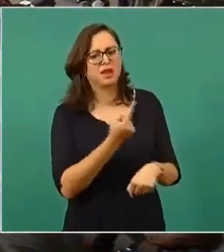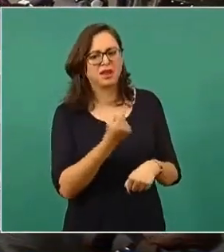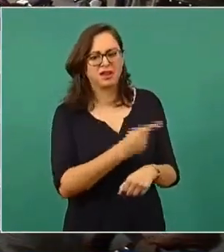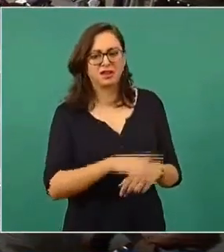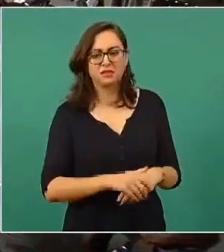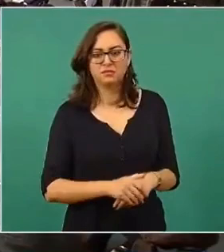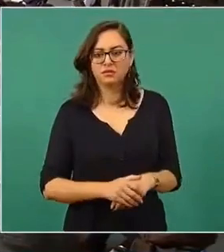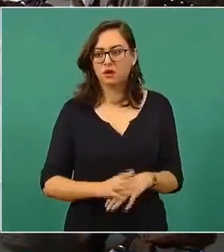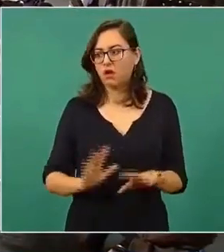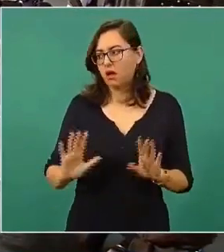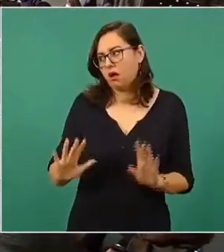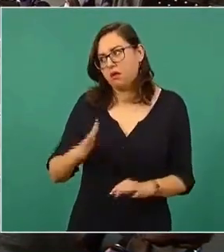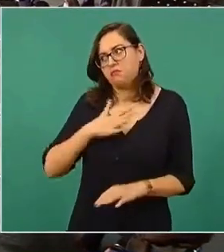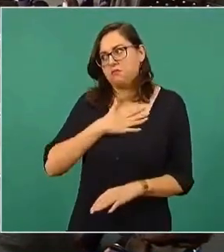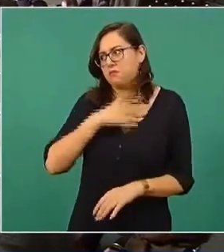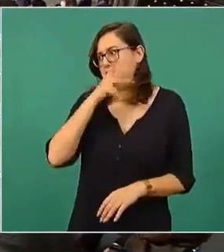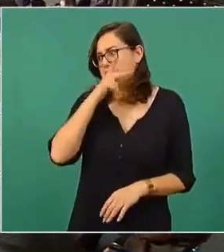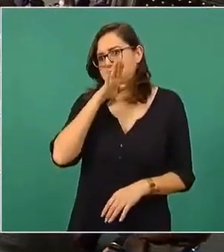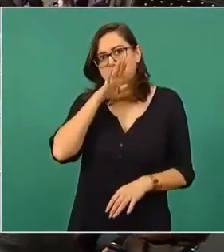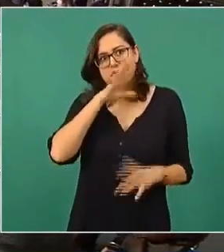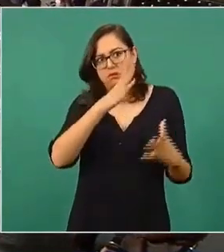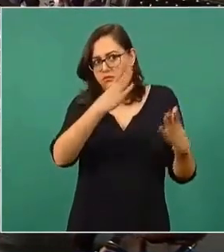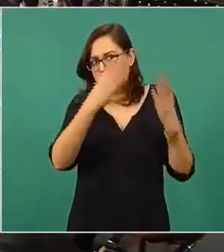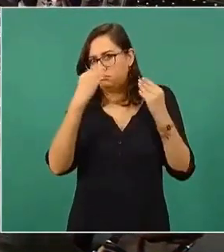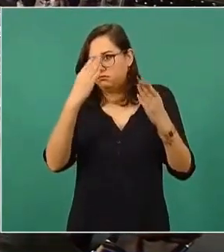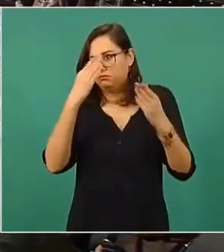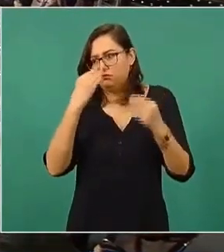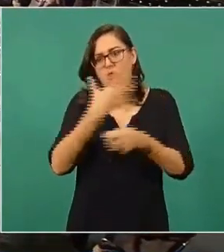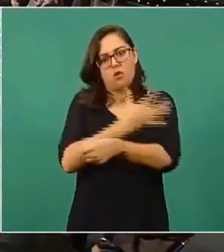Porque así me enseñaron mis padres.